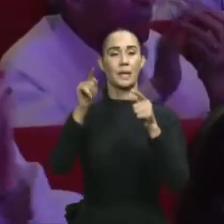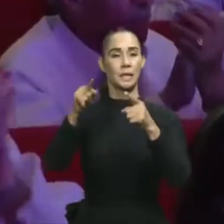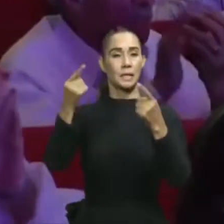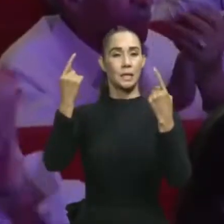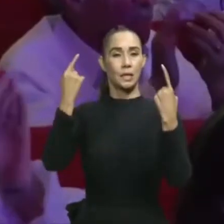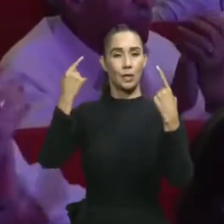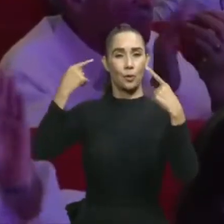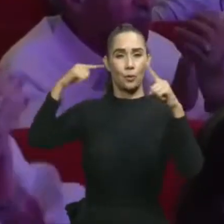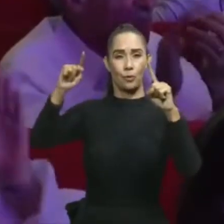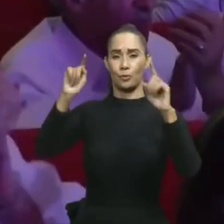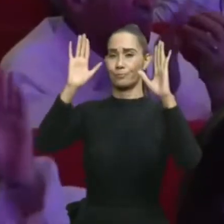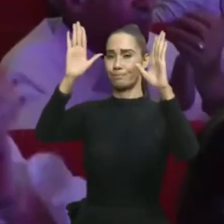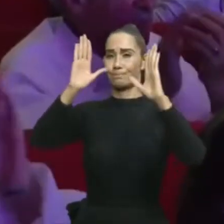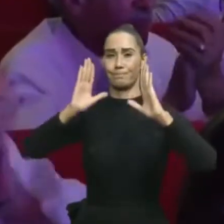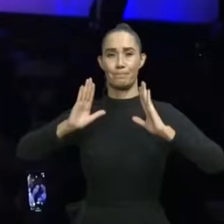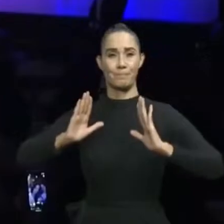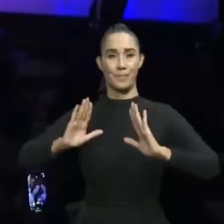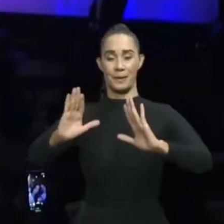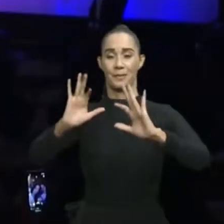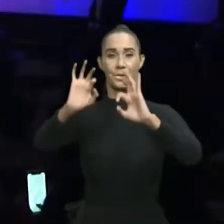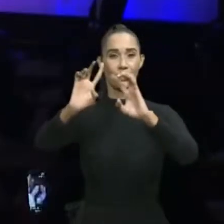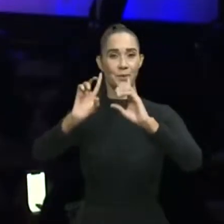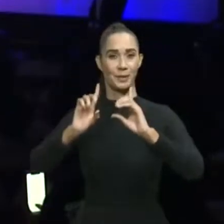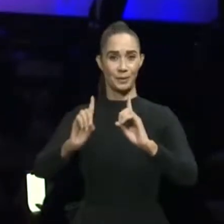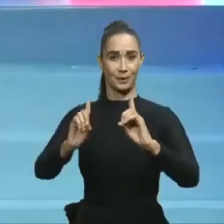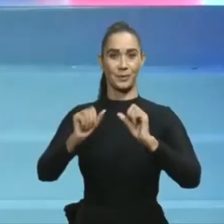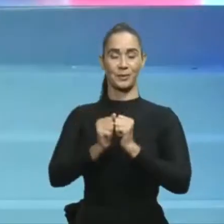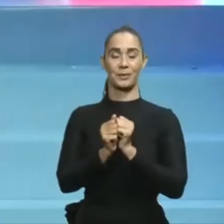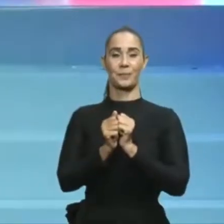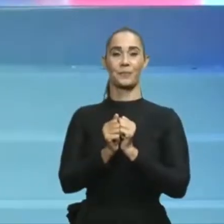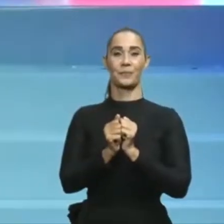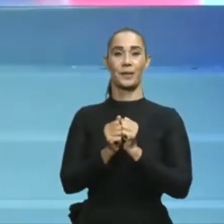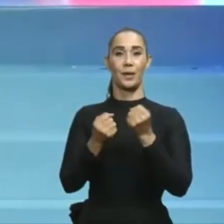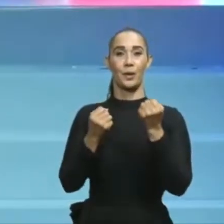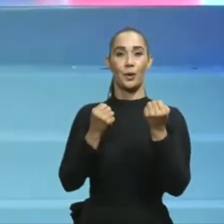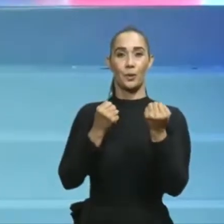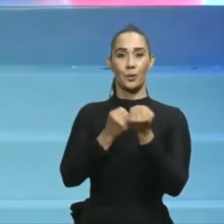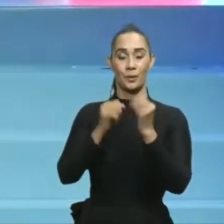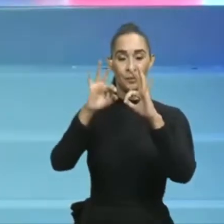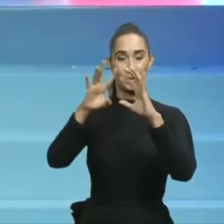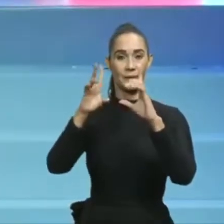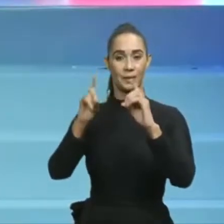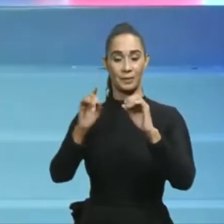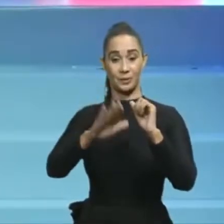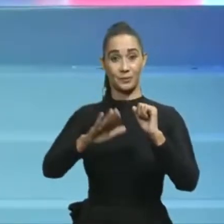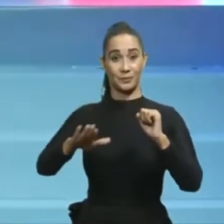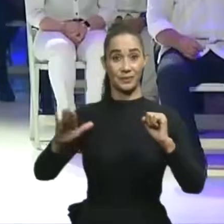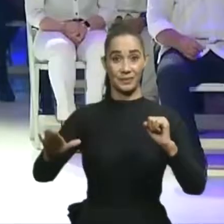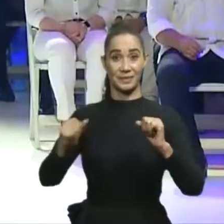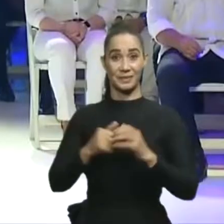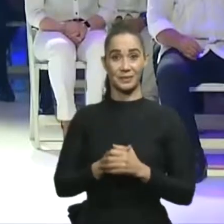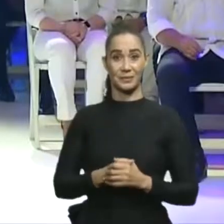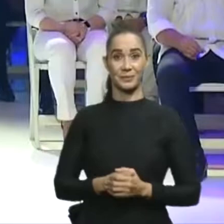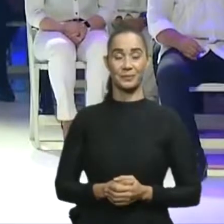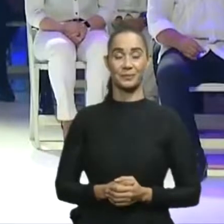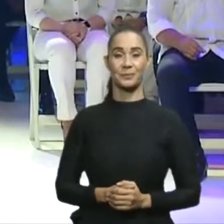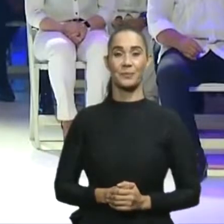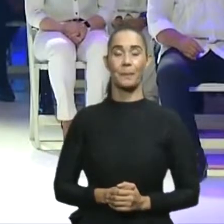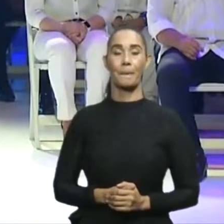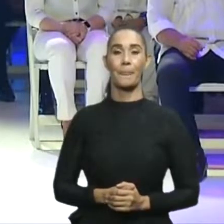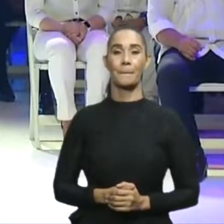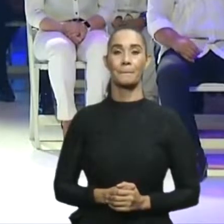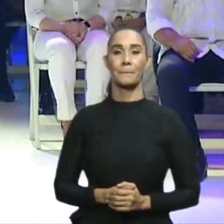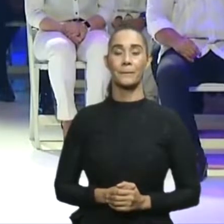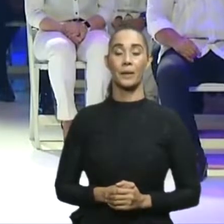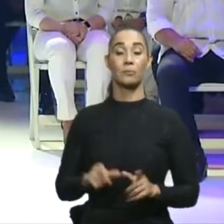paso extraordinario en la calidad de la educación con la fortaleza de la educación inicial en